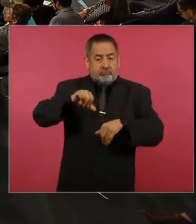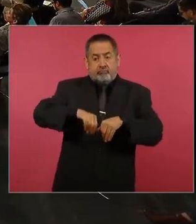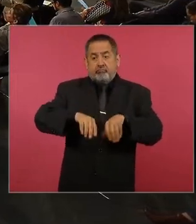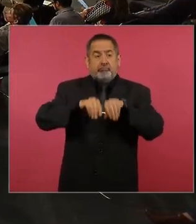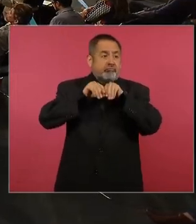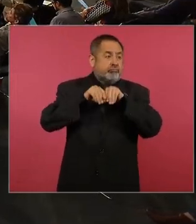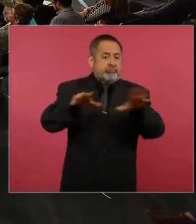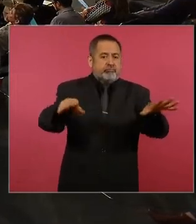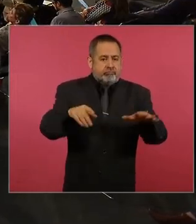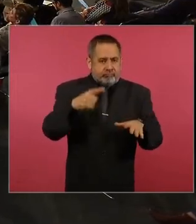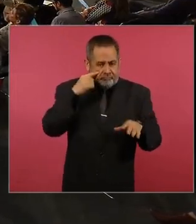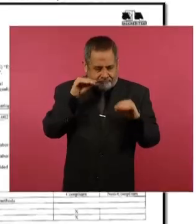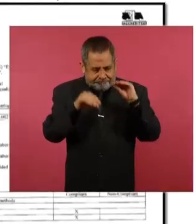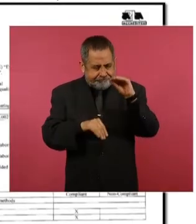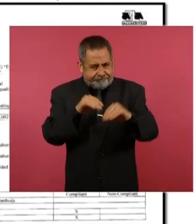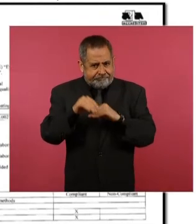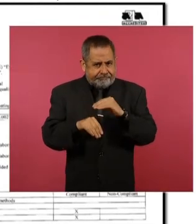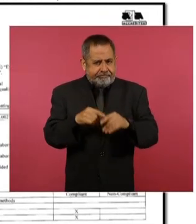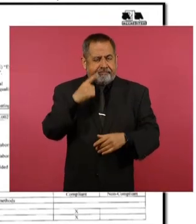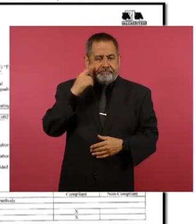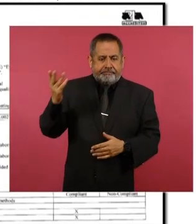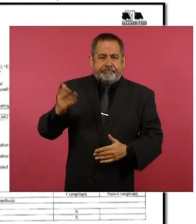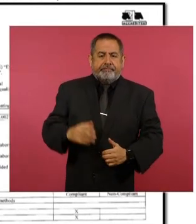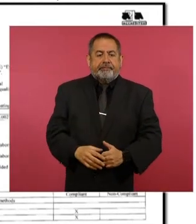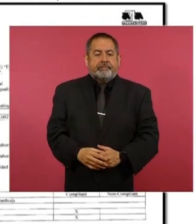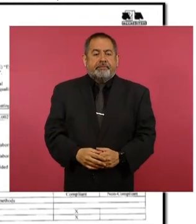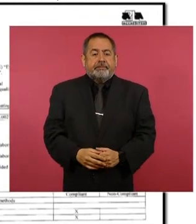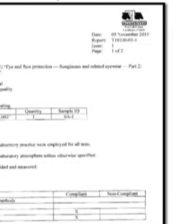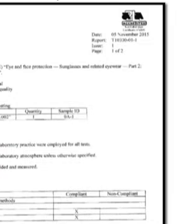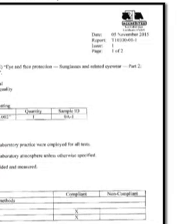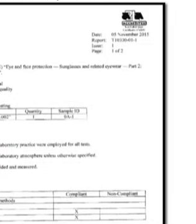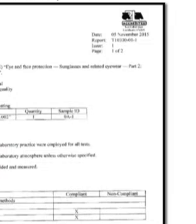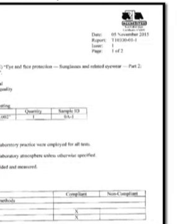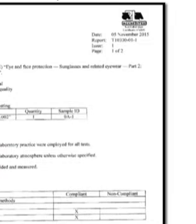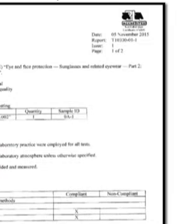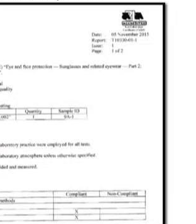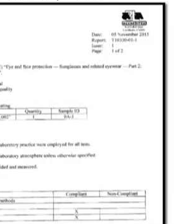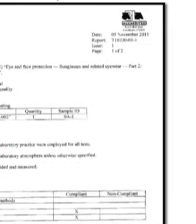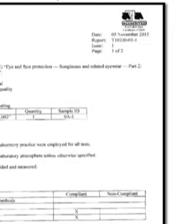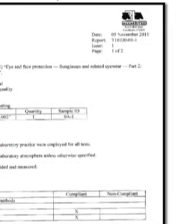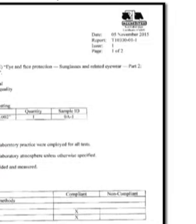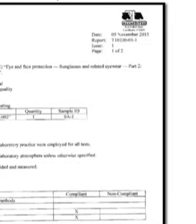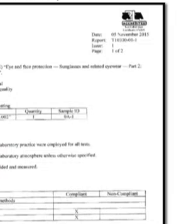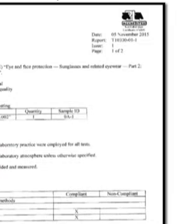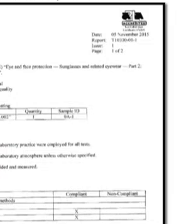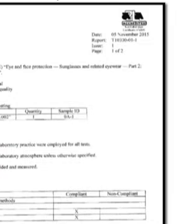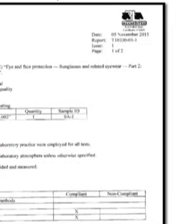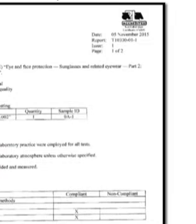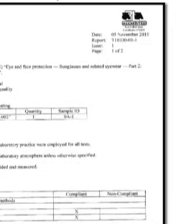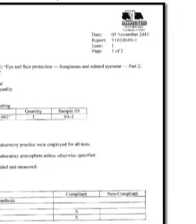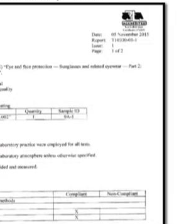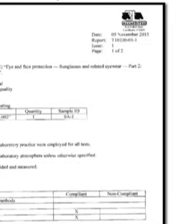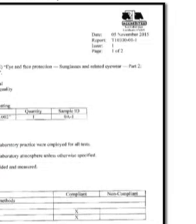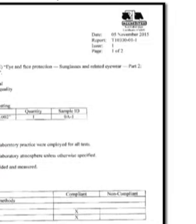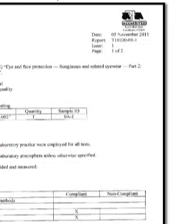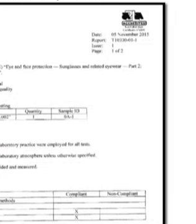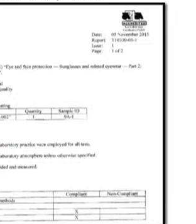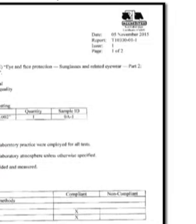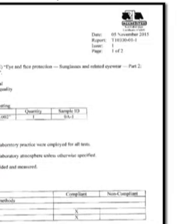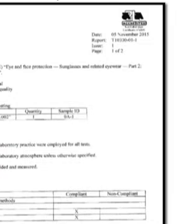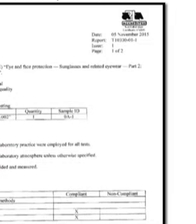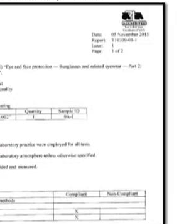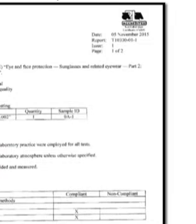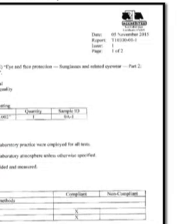mismo, en donde vamos a poner esos datos, se los vamos a dar aquí a Jesús para que se los